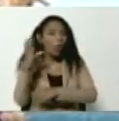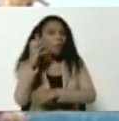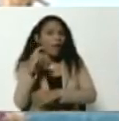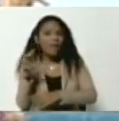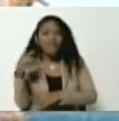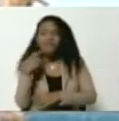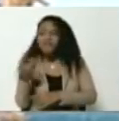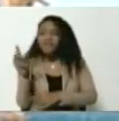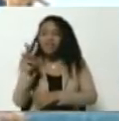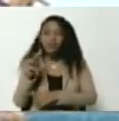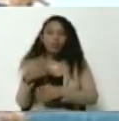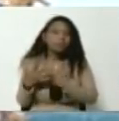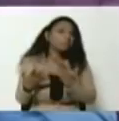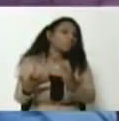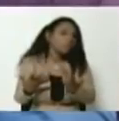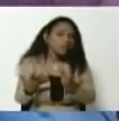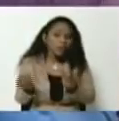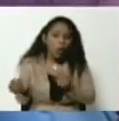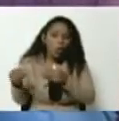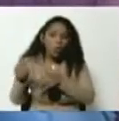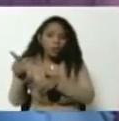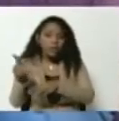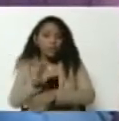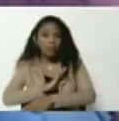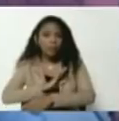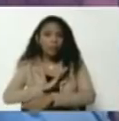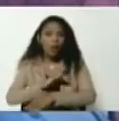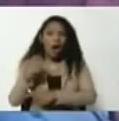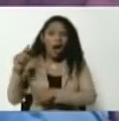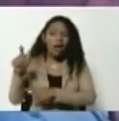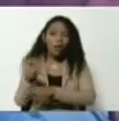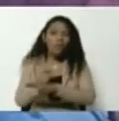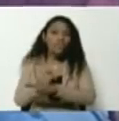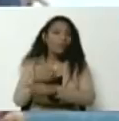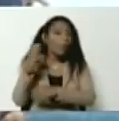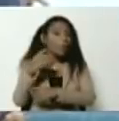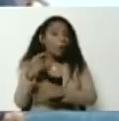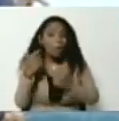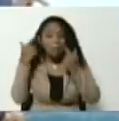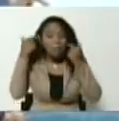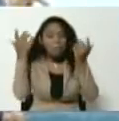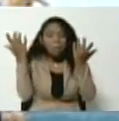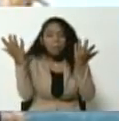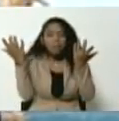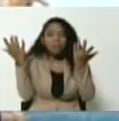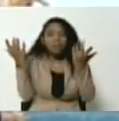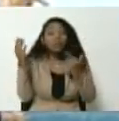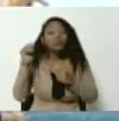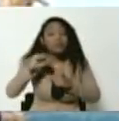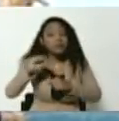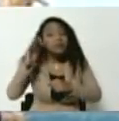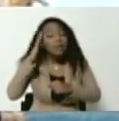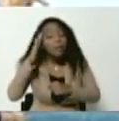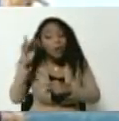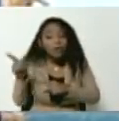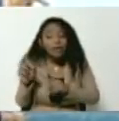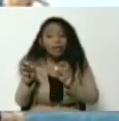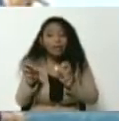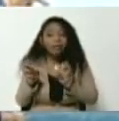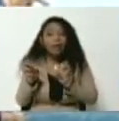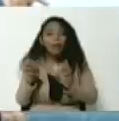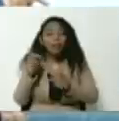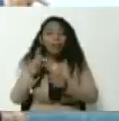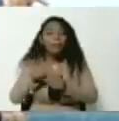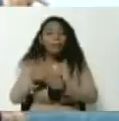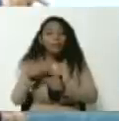que entre los cómplices de la apropiación está también el gobierno de Colombia? No sabemos. Lo que sí sabemos es que en este asunto de Petroparaguay